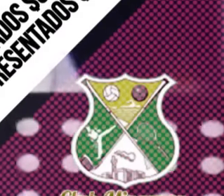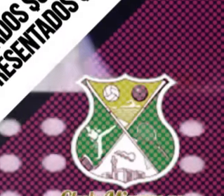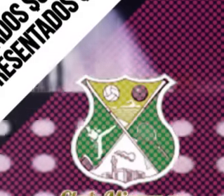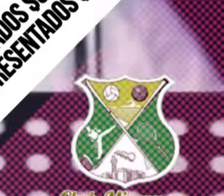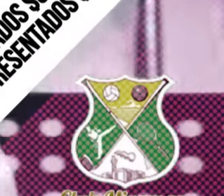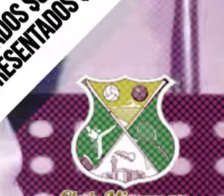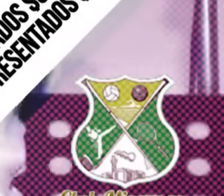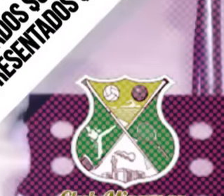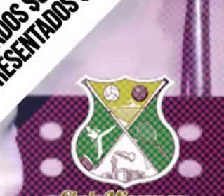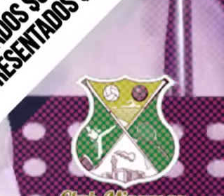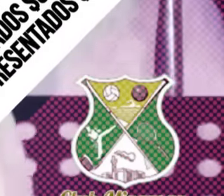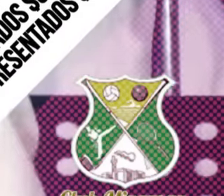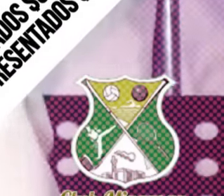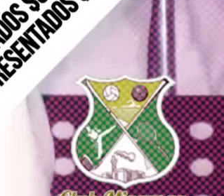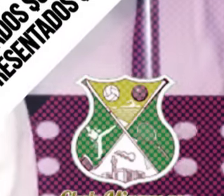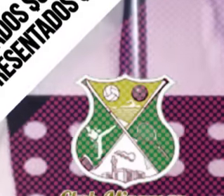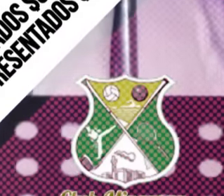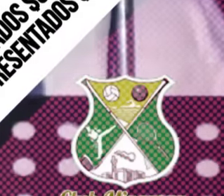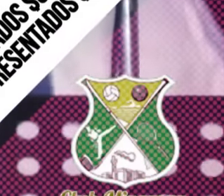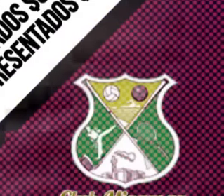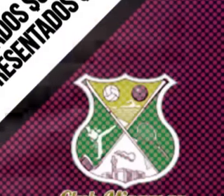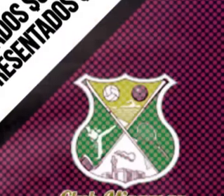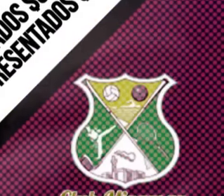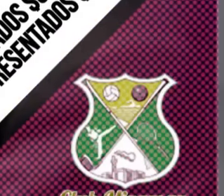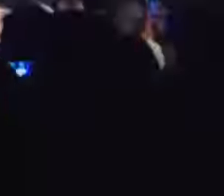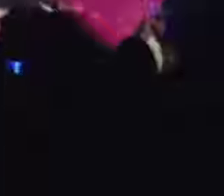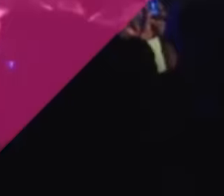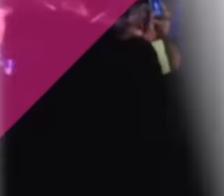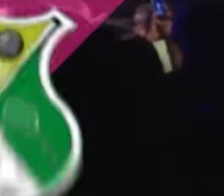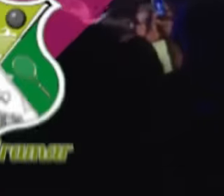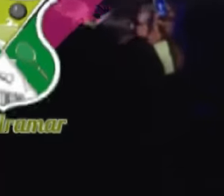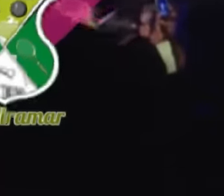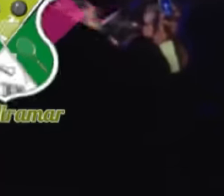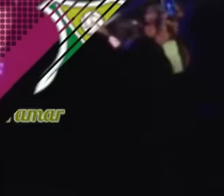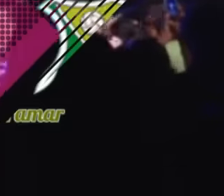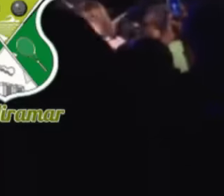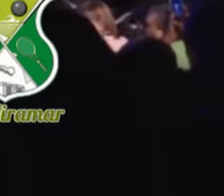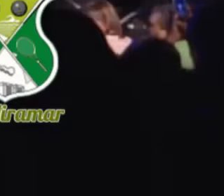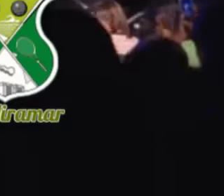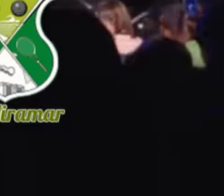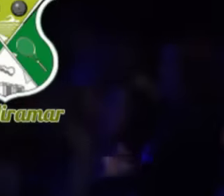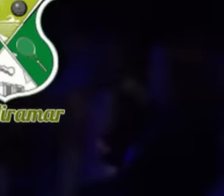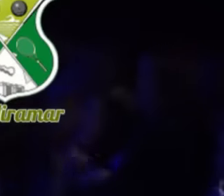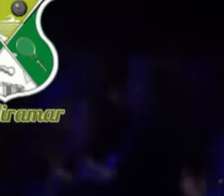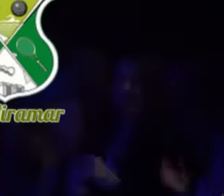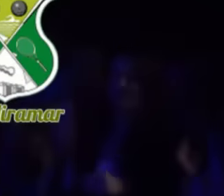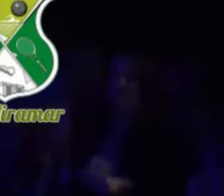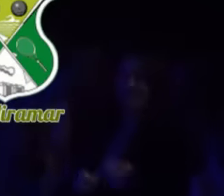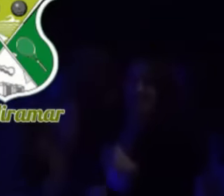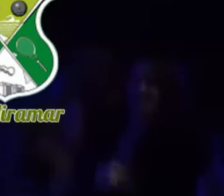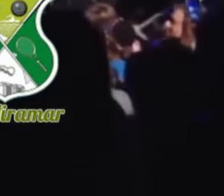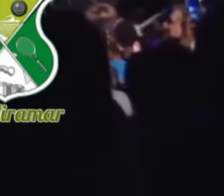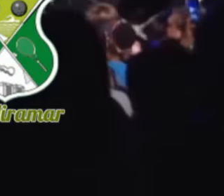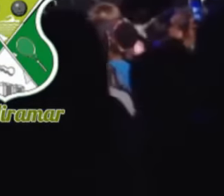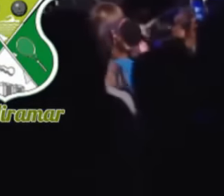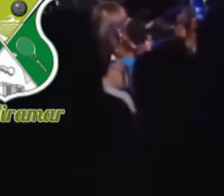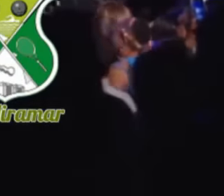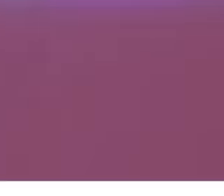amor es un periódico de ayer. Viernes 16 de diciembre, Salón Principal, Club